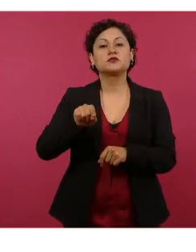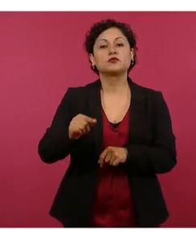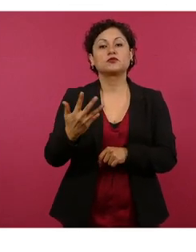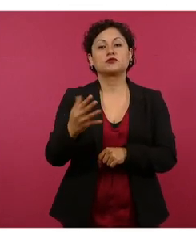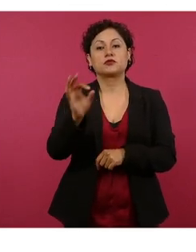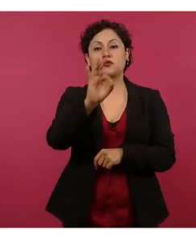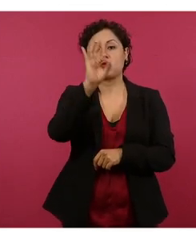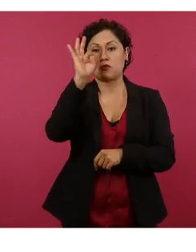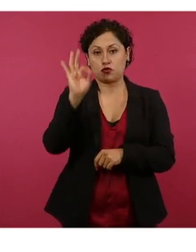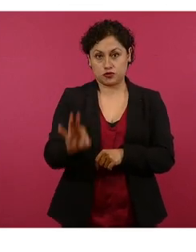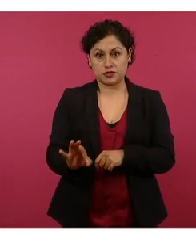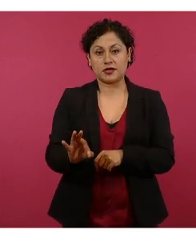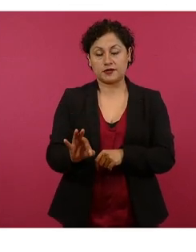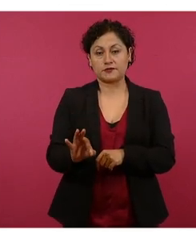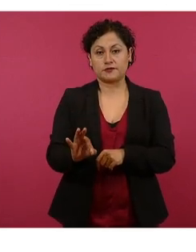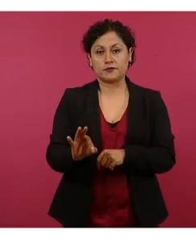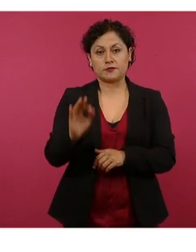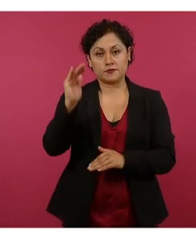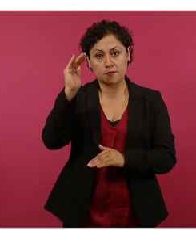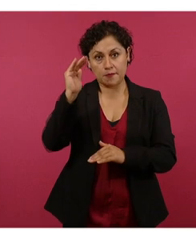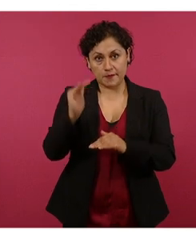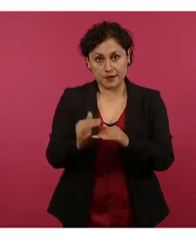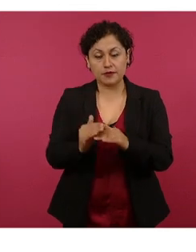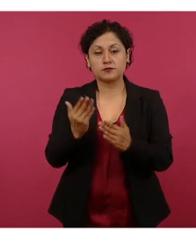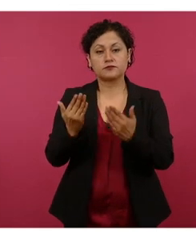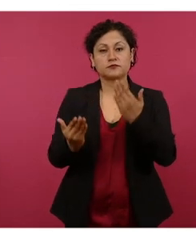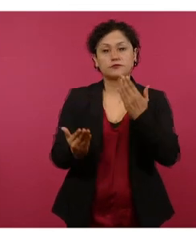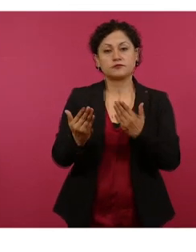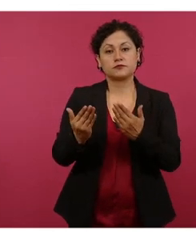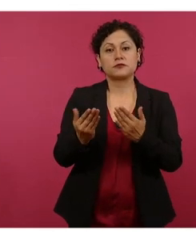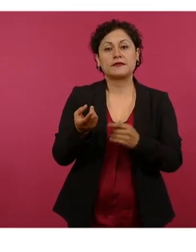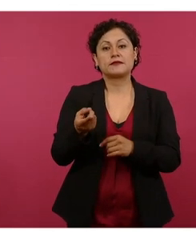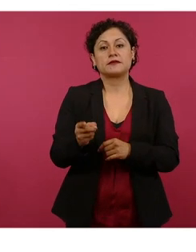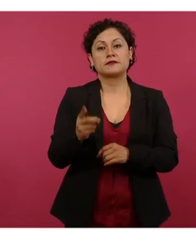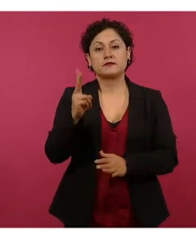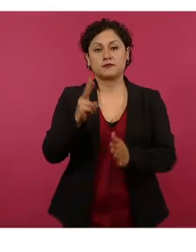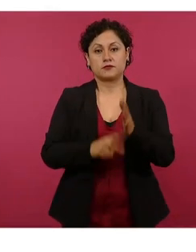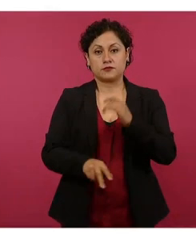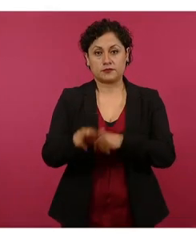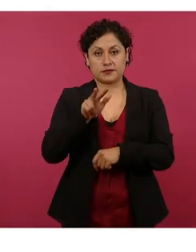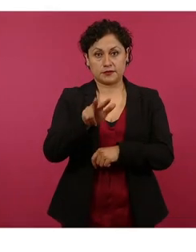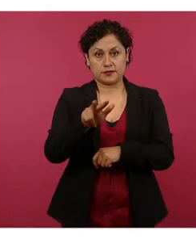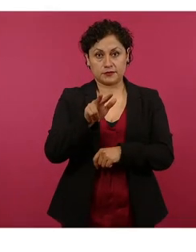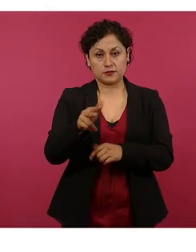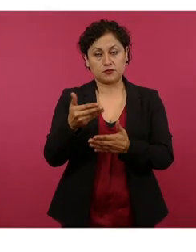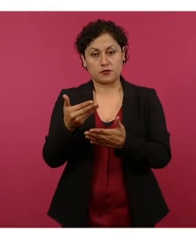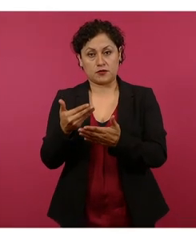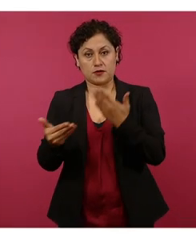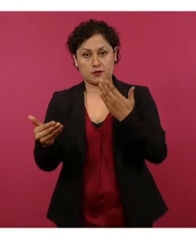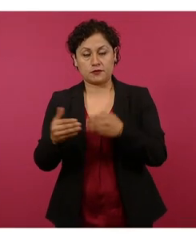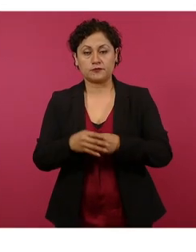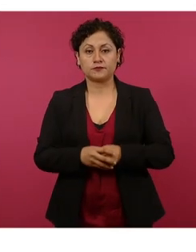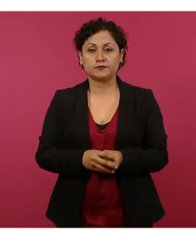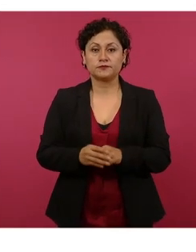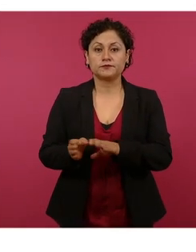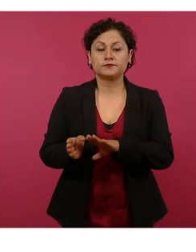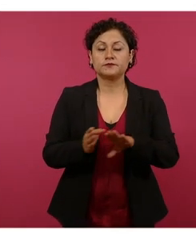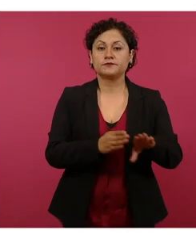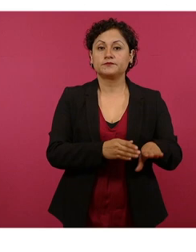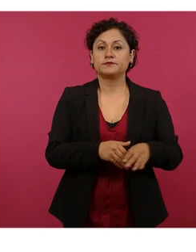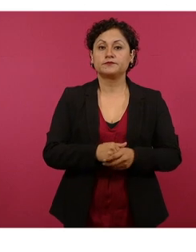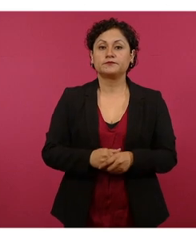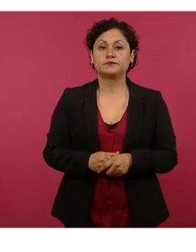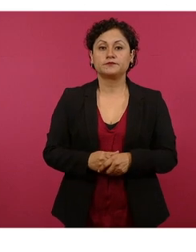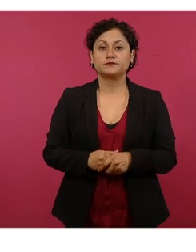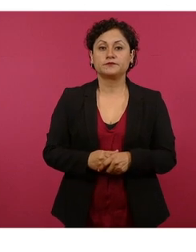18.5% con respecto a diciembre de 2018. Adelante. En relación con los